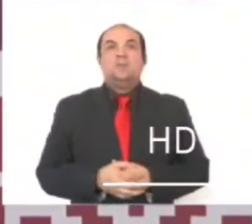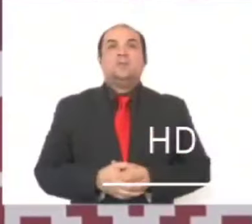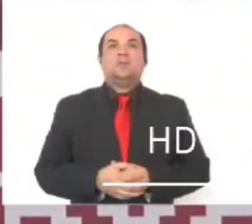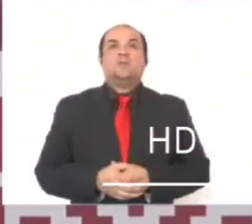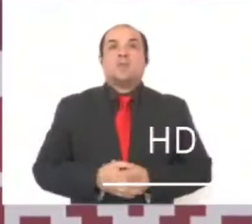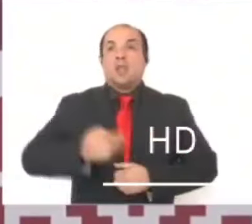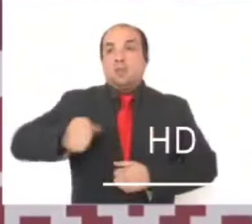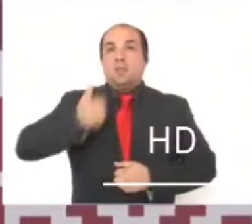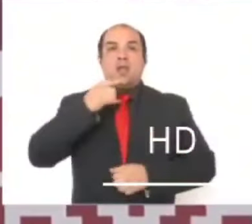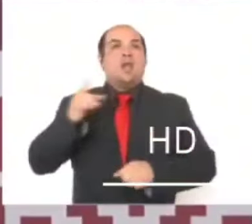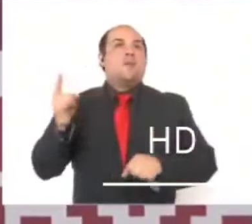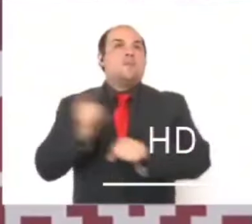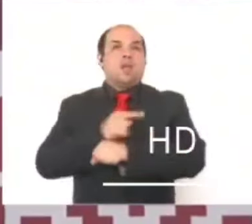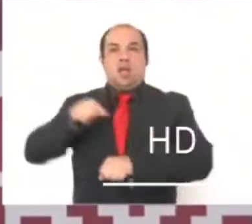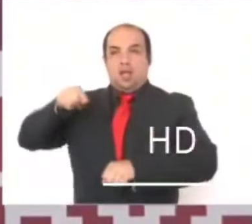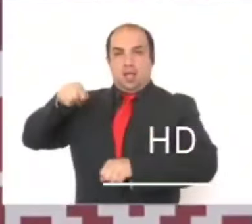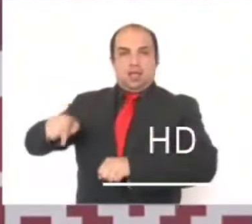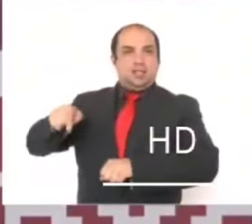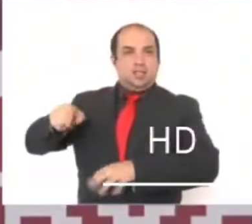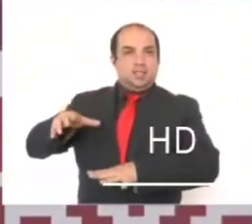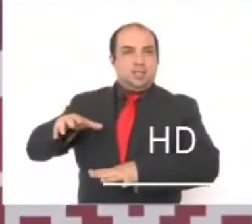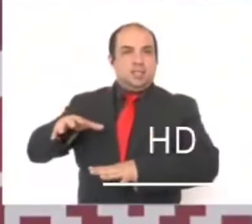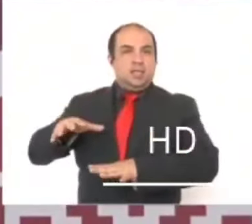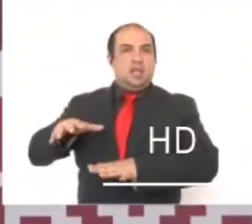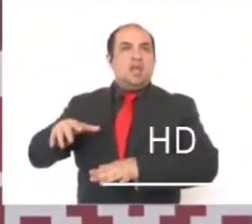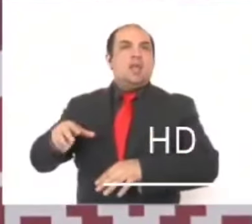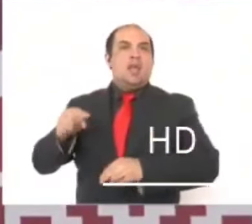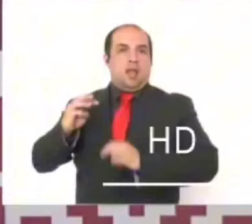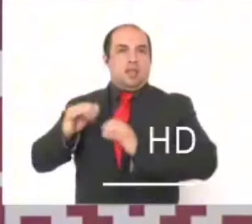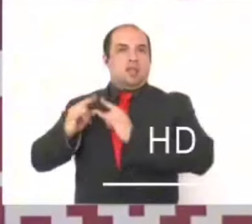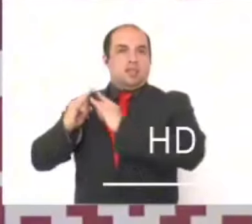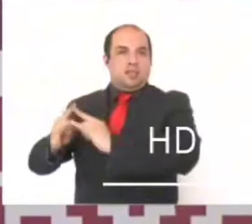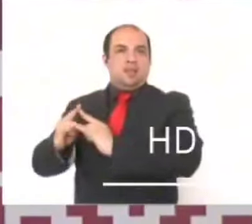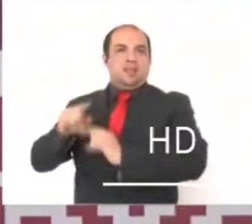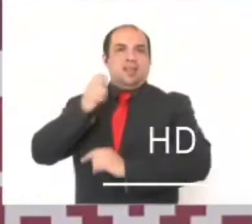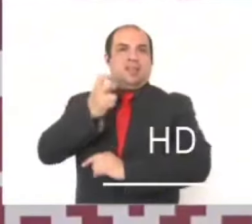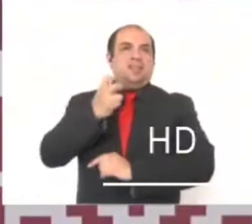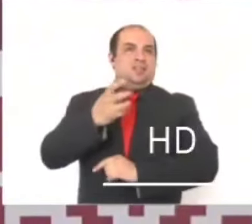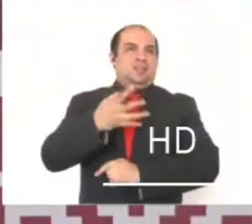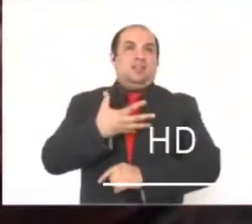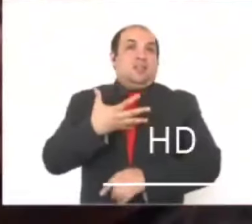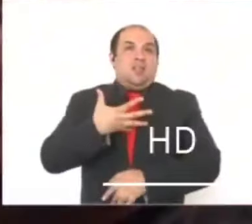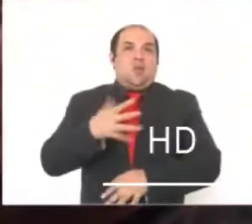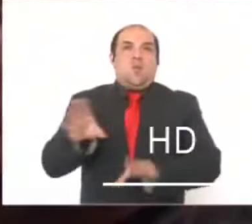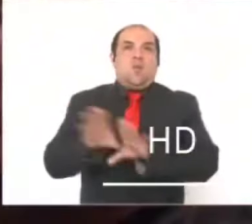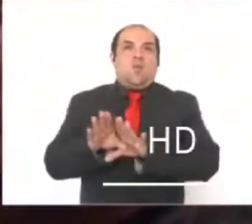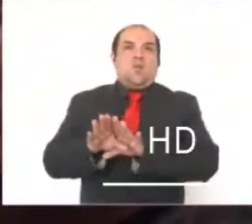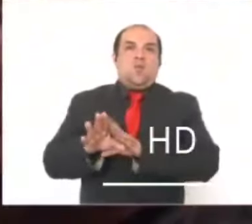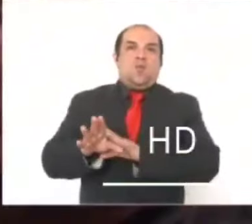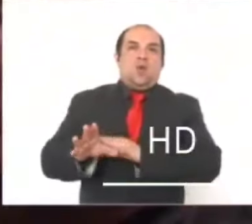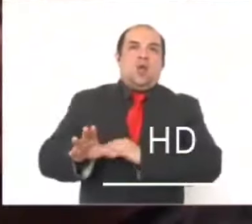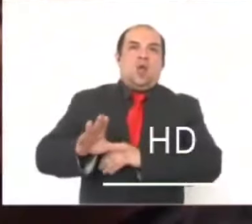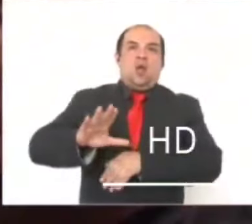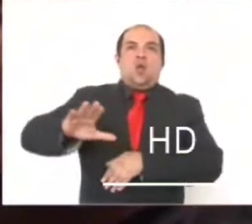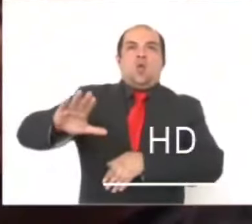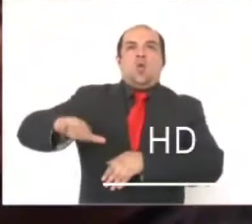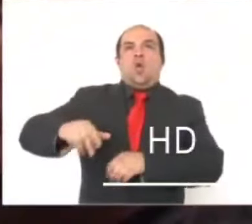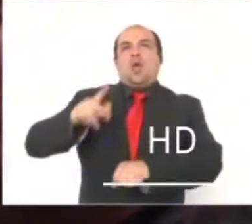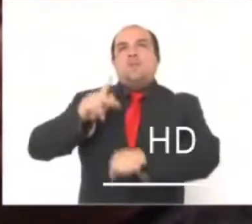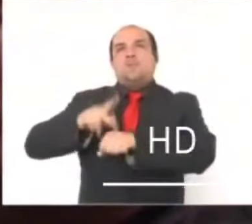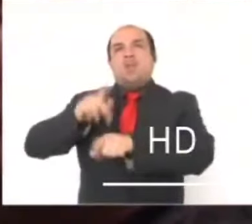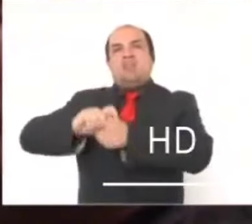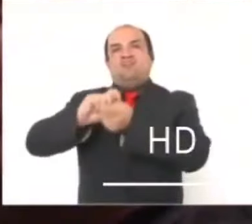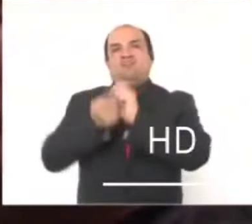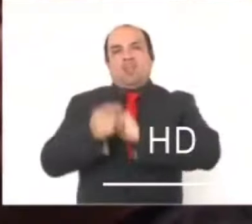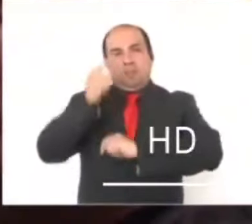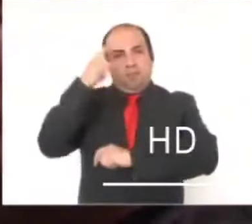fue el primer pretexto del tianguis, es algo que no se fosiliza fácilmente. Las y los jóvenes